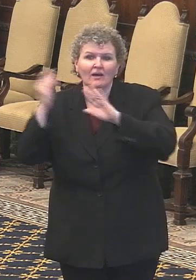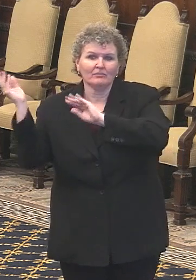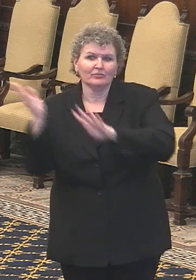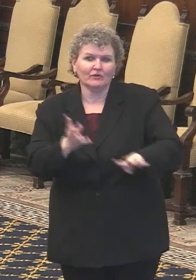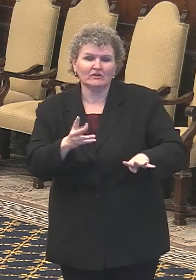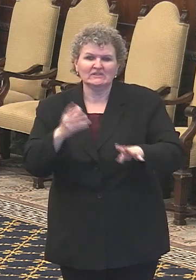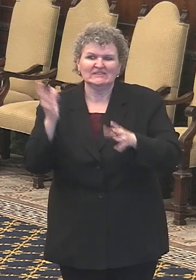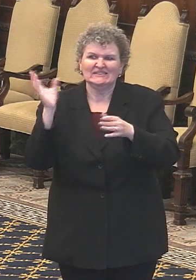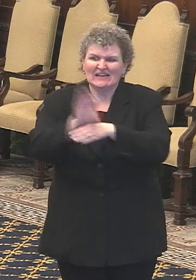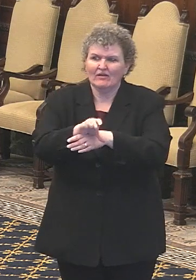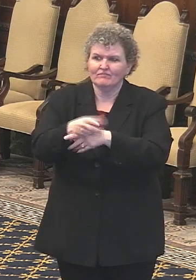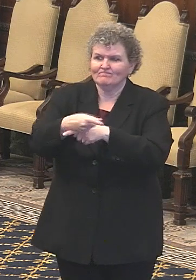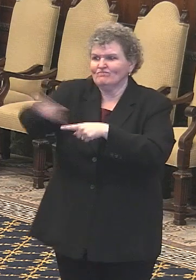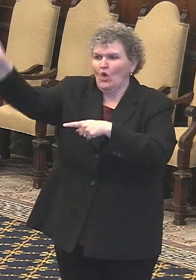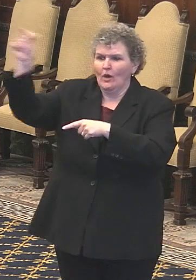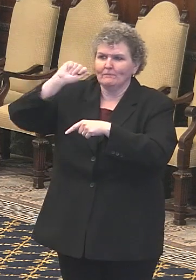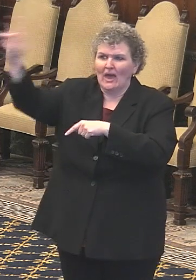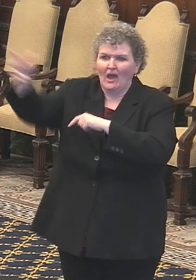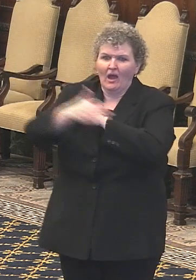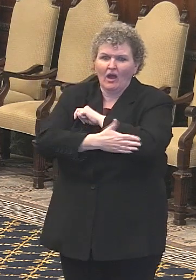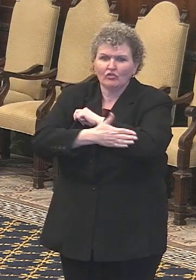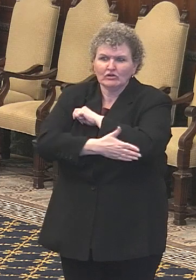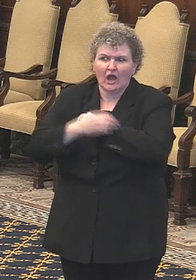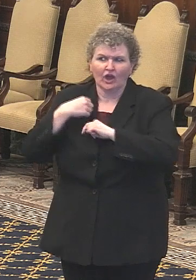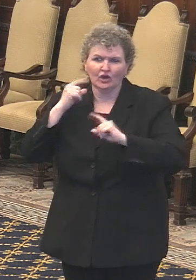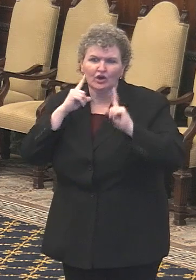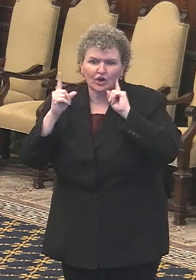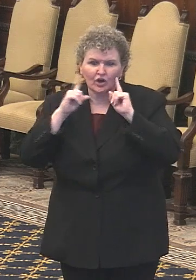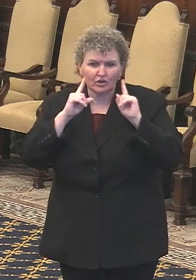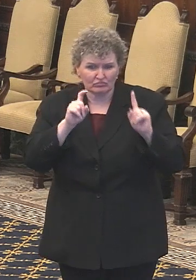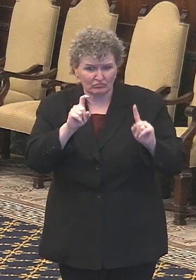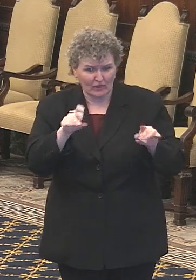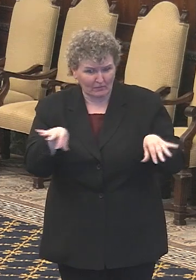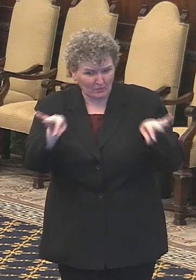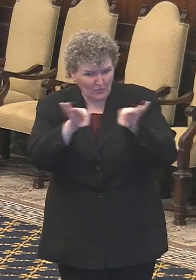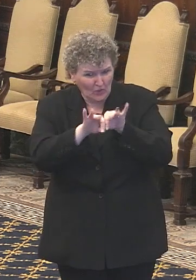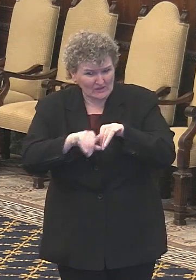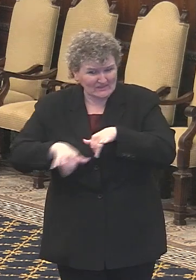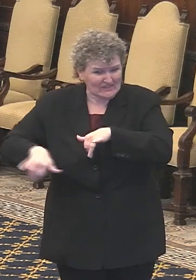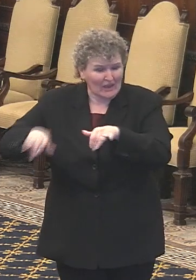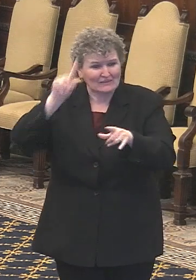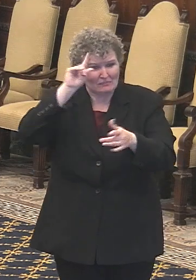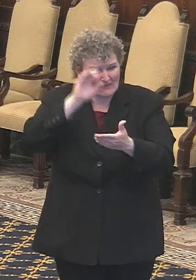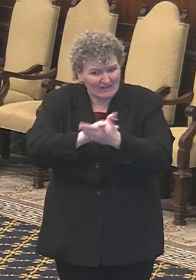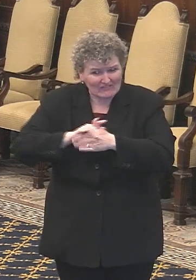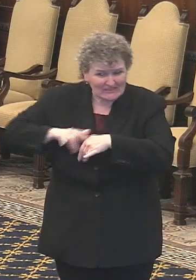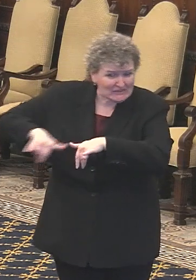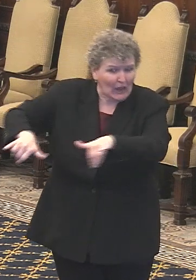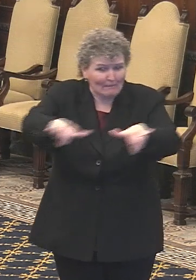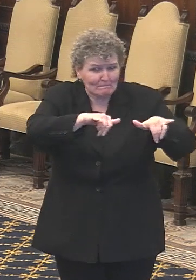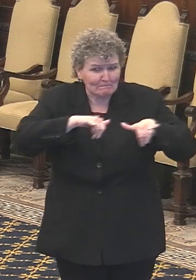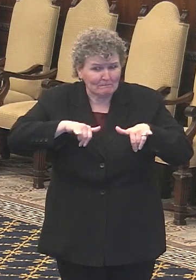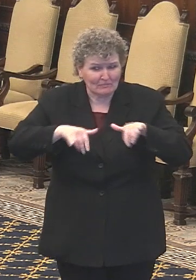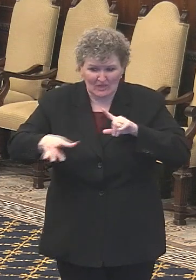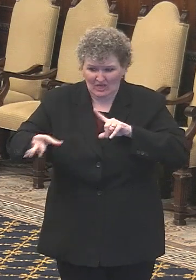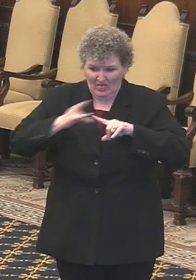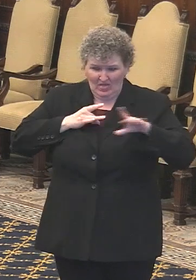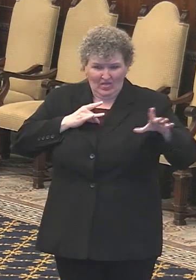no me tengo que hacer el test, es porque realmente no estoy en peligro, pero generalizar este sentimiento de actuar